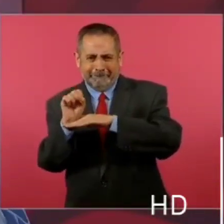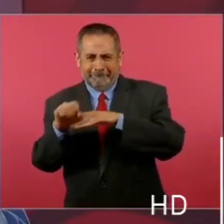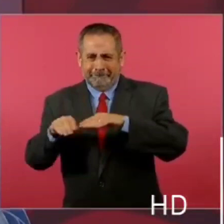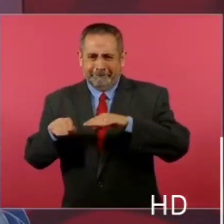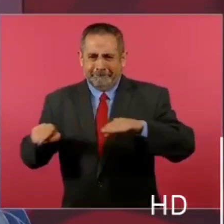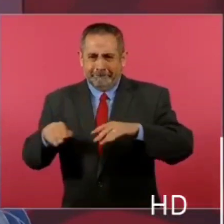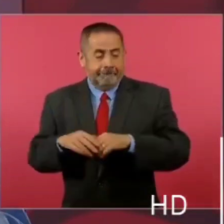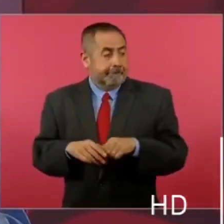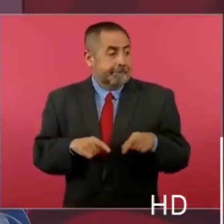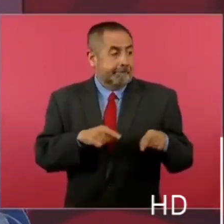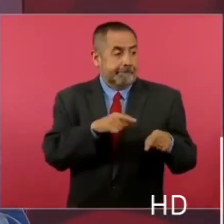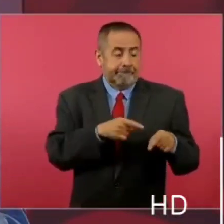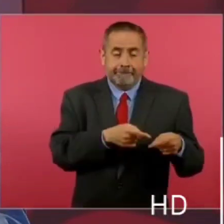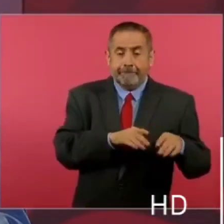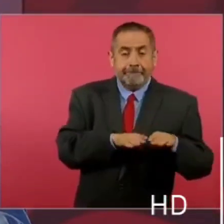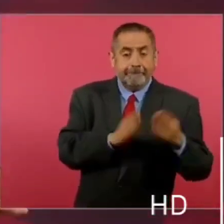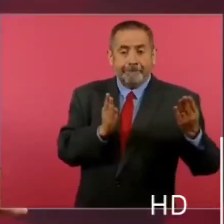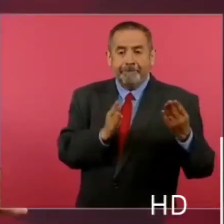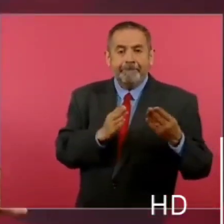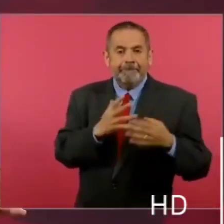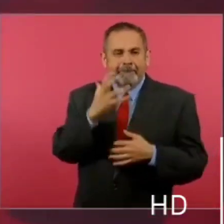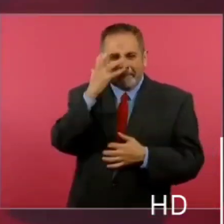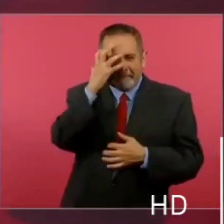del pobre esclavo.